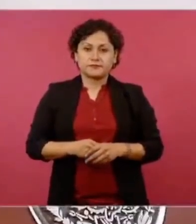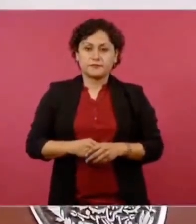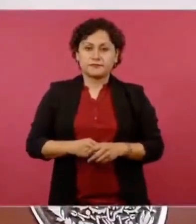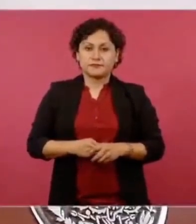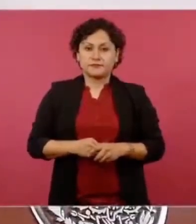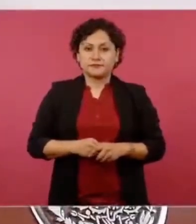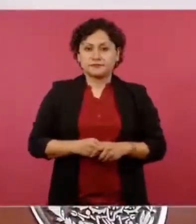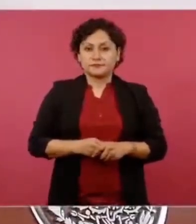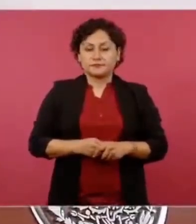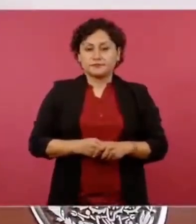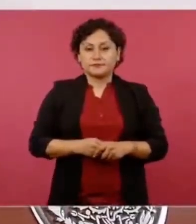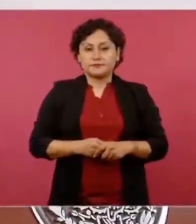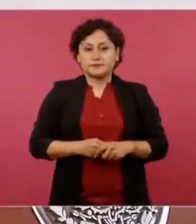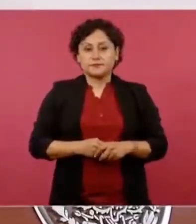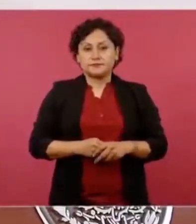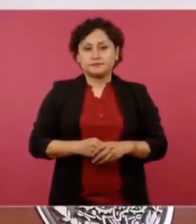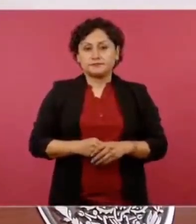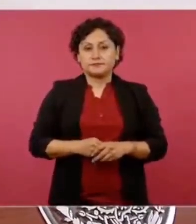Es cuando más